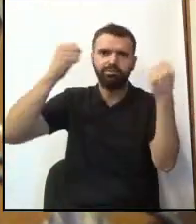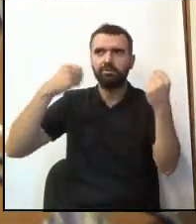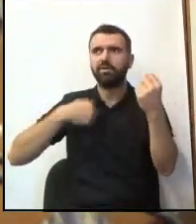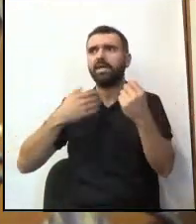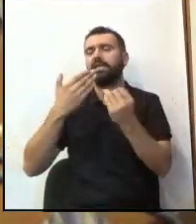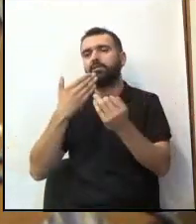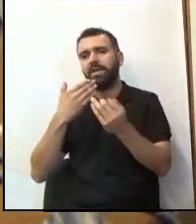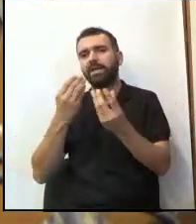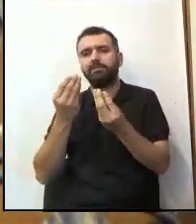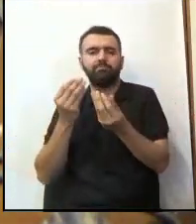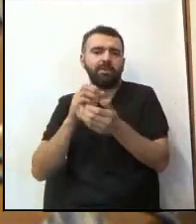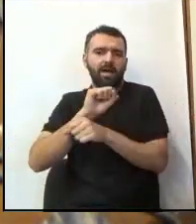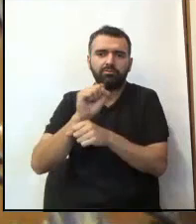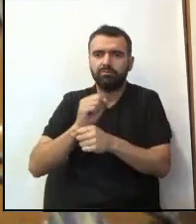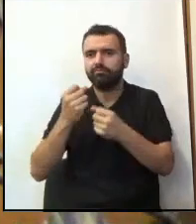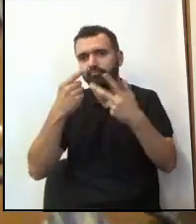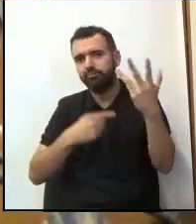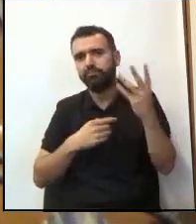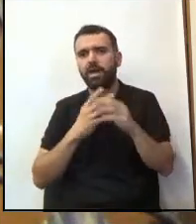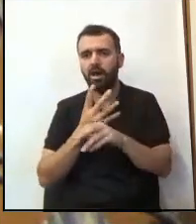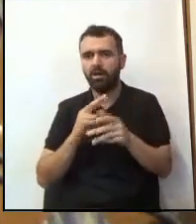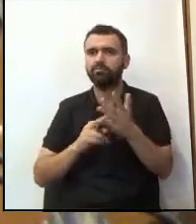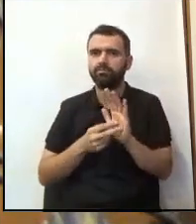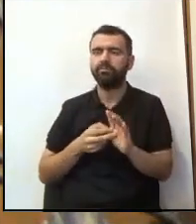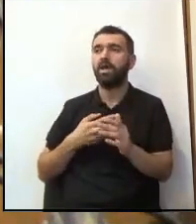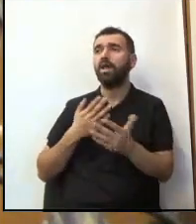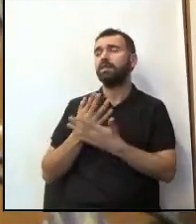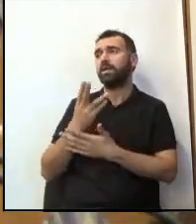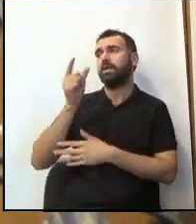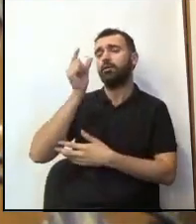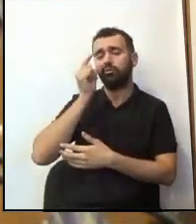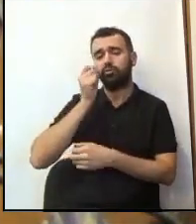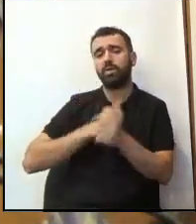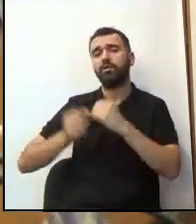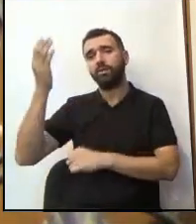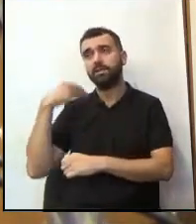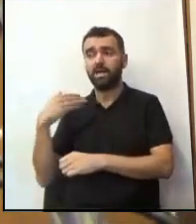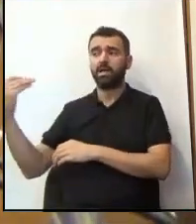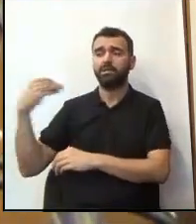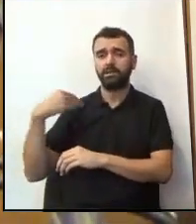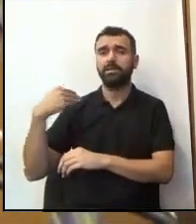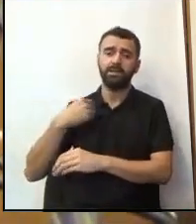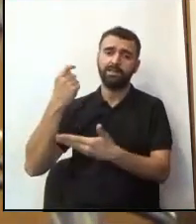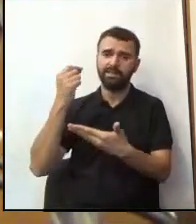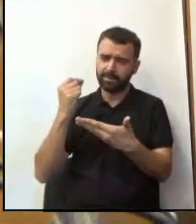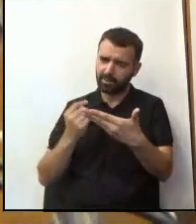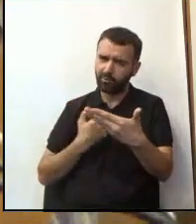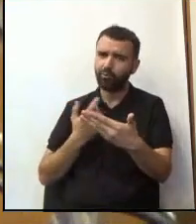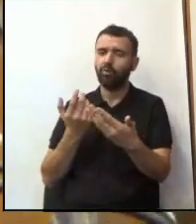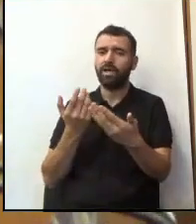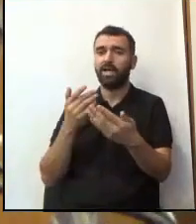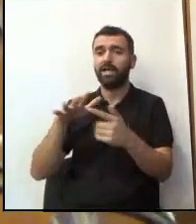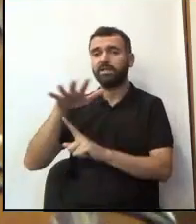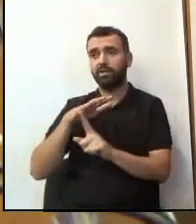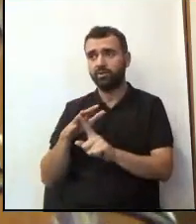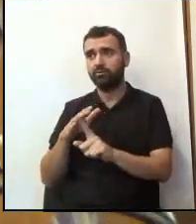comunidad, no sé, un auto o cualquier cosa. Desde octubre del año pasado están insistiendo en que se evalúe el caso con la premura que amerita y se